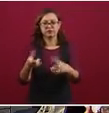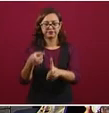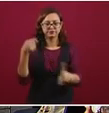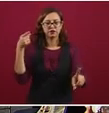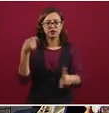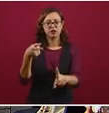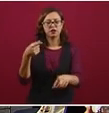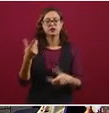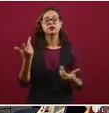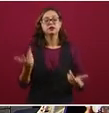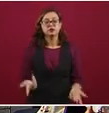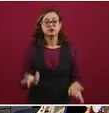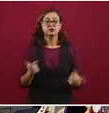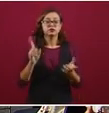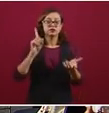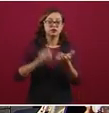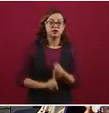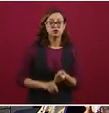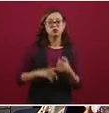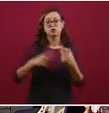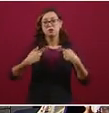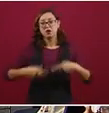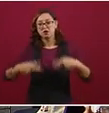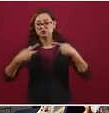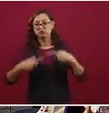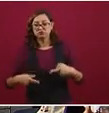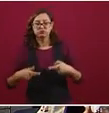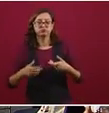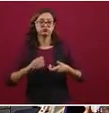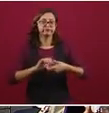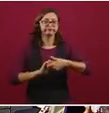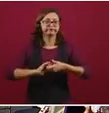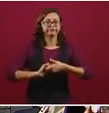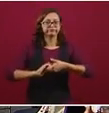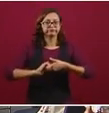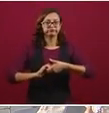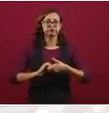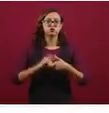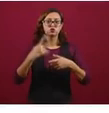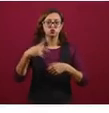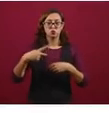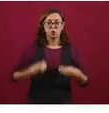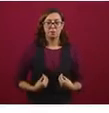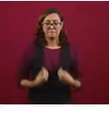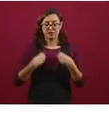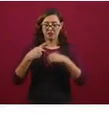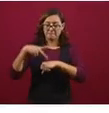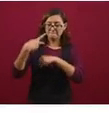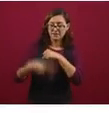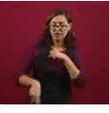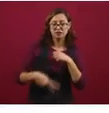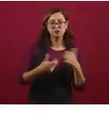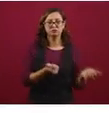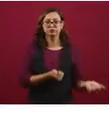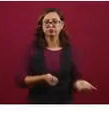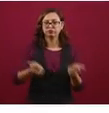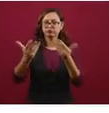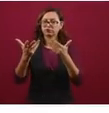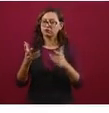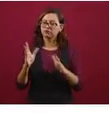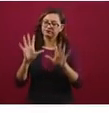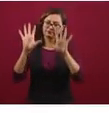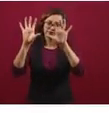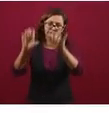para rescatar personas que son transportadas en condiciones que ponen en peligro su vida. Y a esta